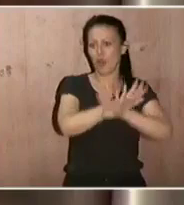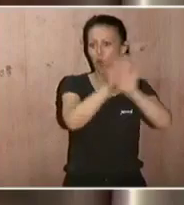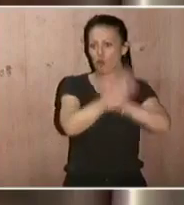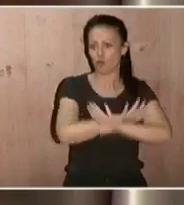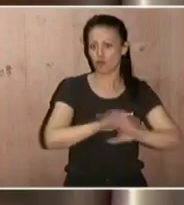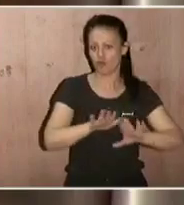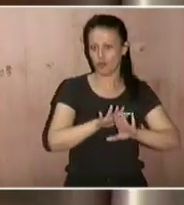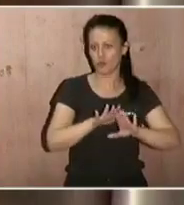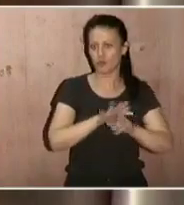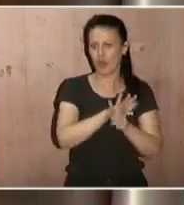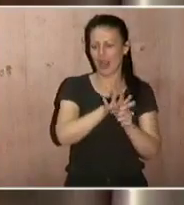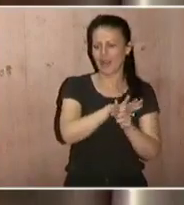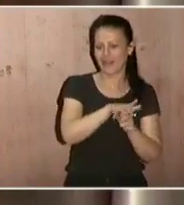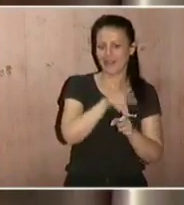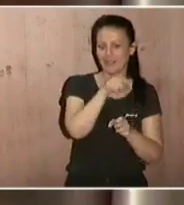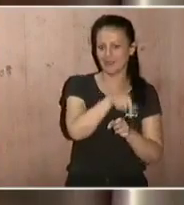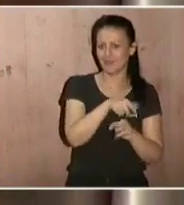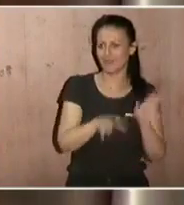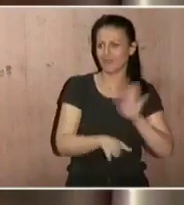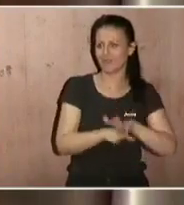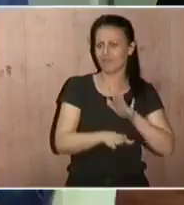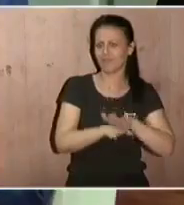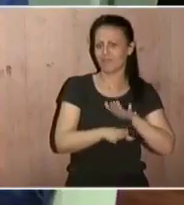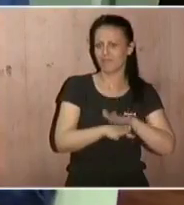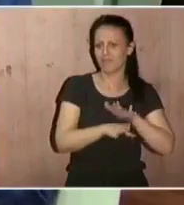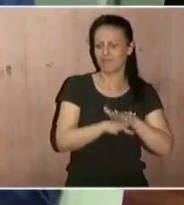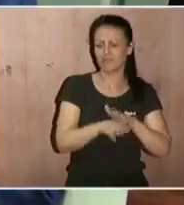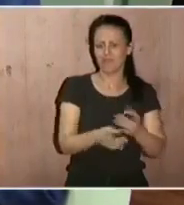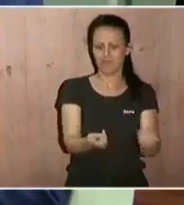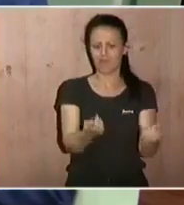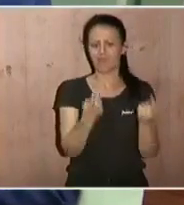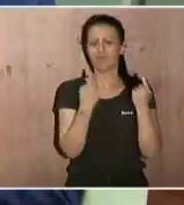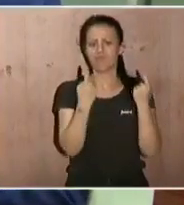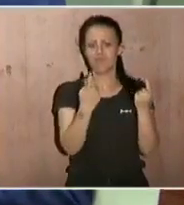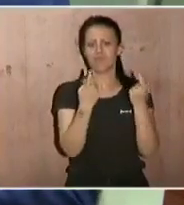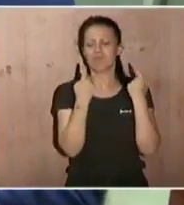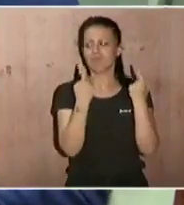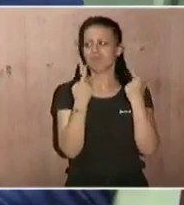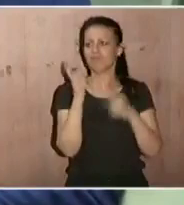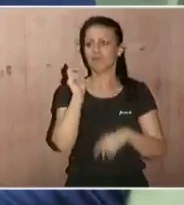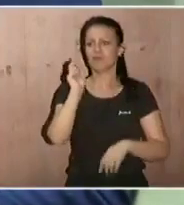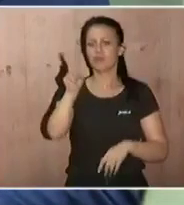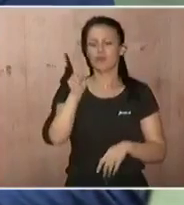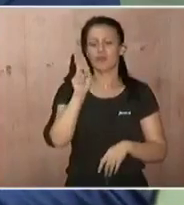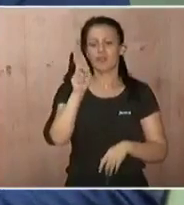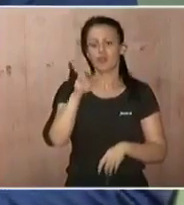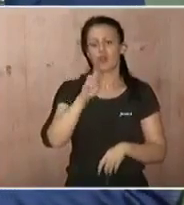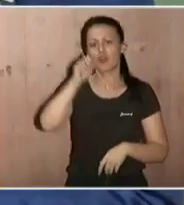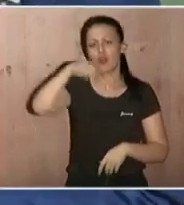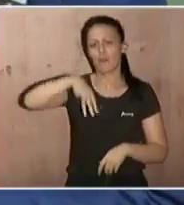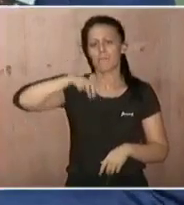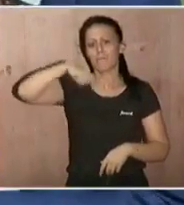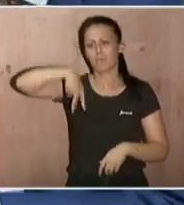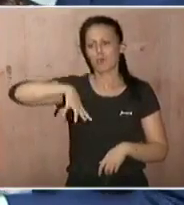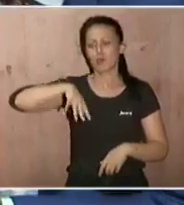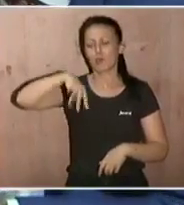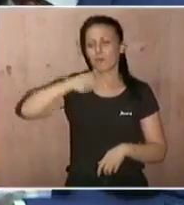área, continuadora del impagable magisterio recibido del añorado maestro, el profesor Ramón Martín